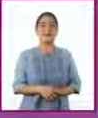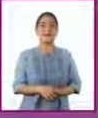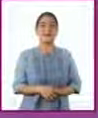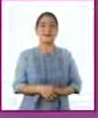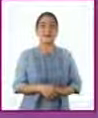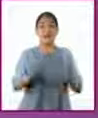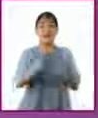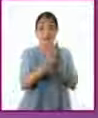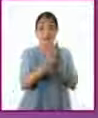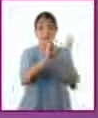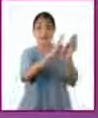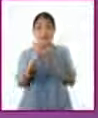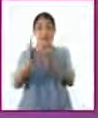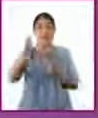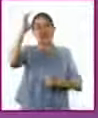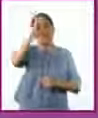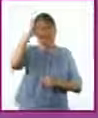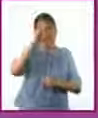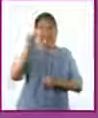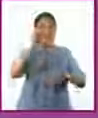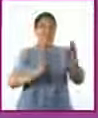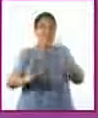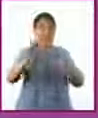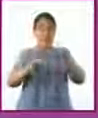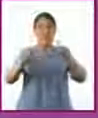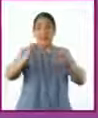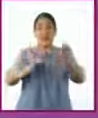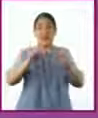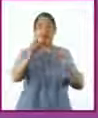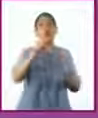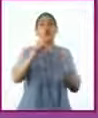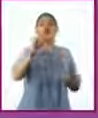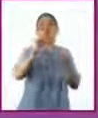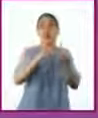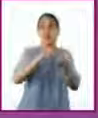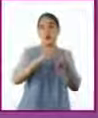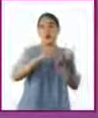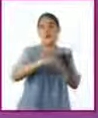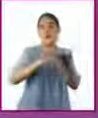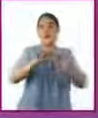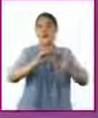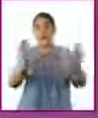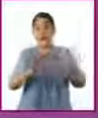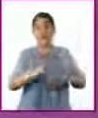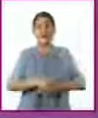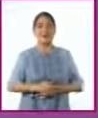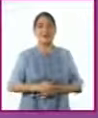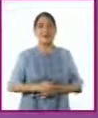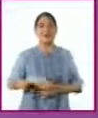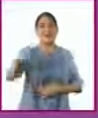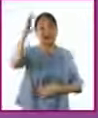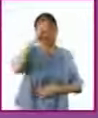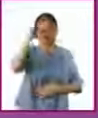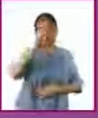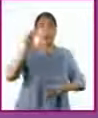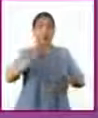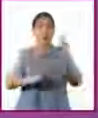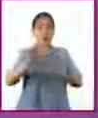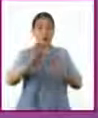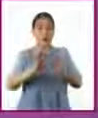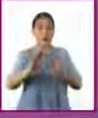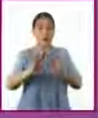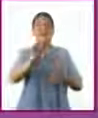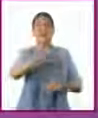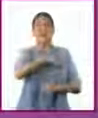Los libros de ciencias físico-químicas van en tono verde claro. Los de ciencias biológicas y de